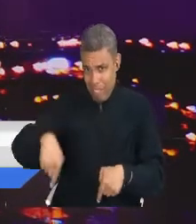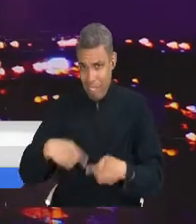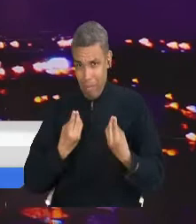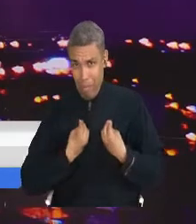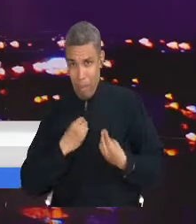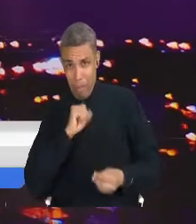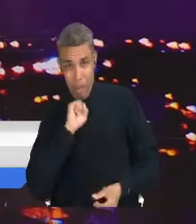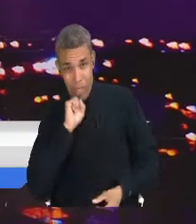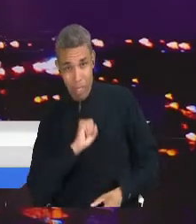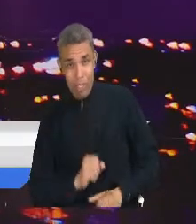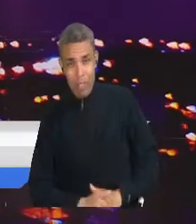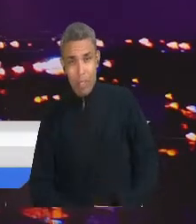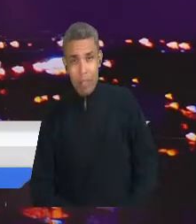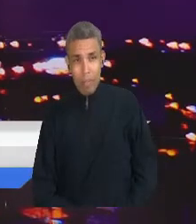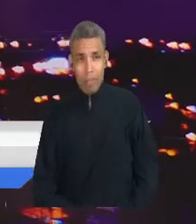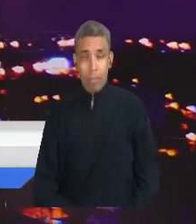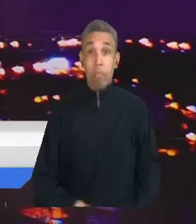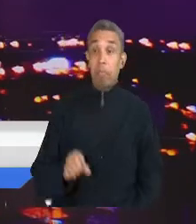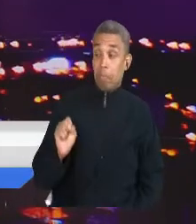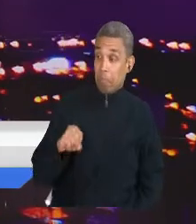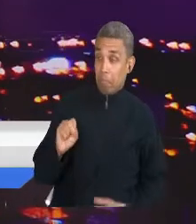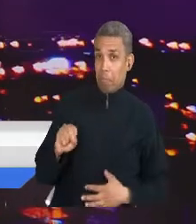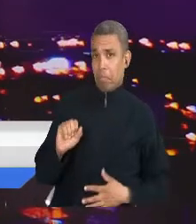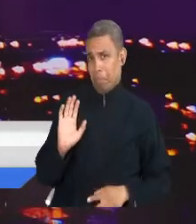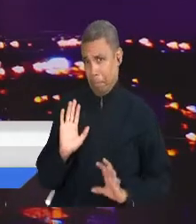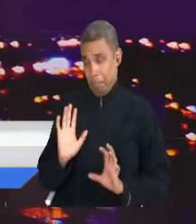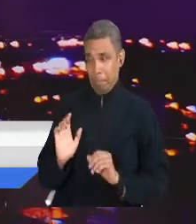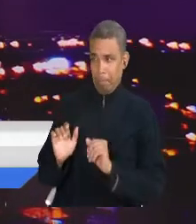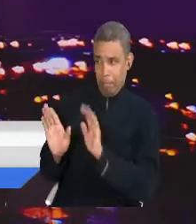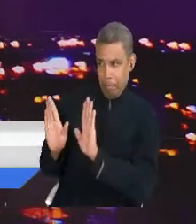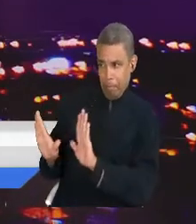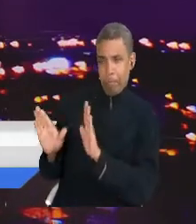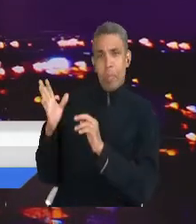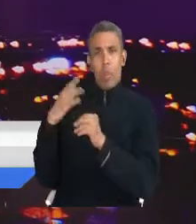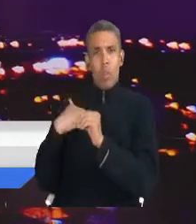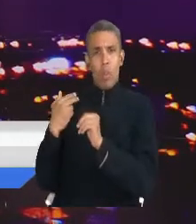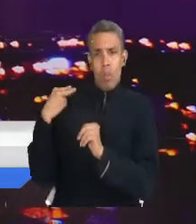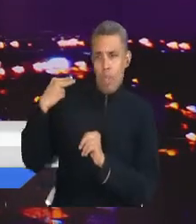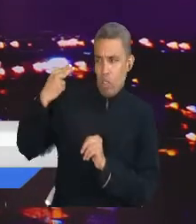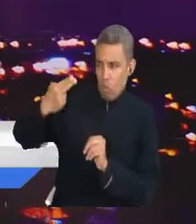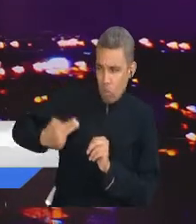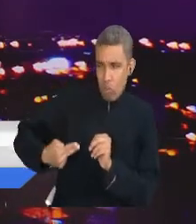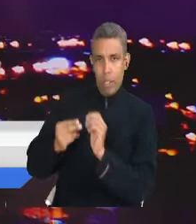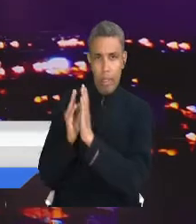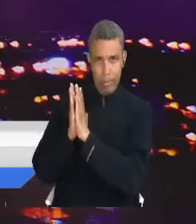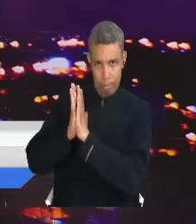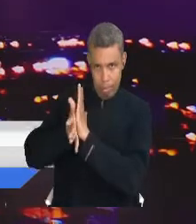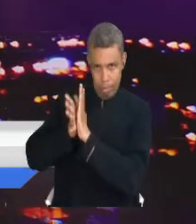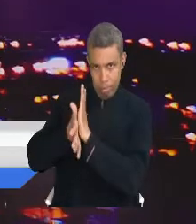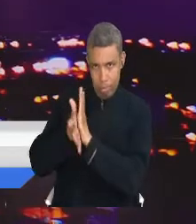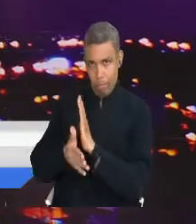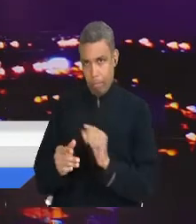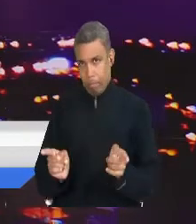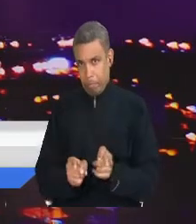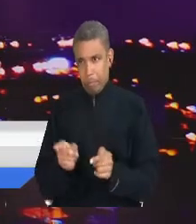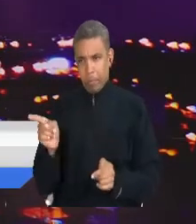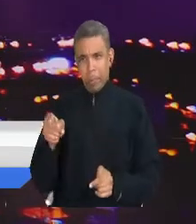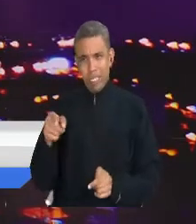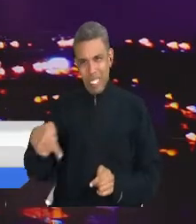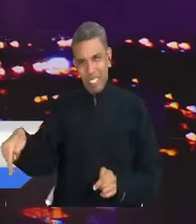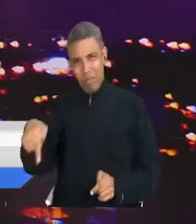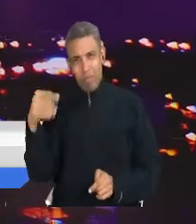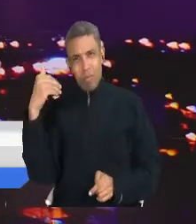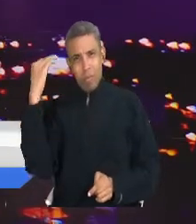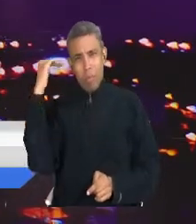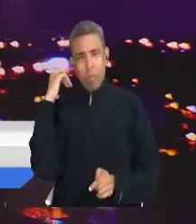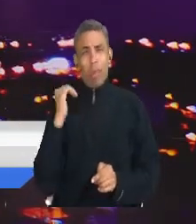tratando de reconstruir la historia de lo, cómo fue el festival, pues ellos hacían parte también del Club de Leones Barranca